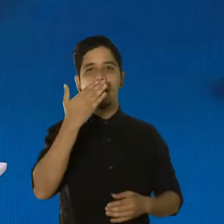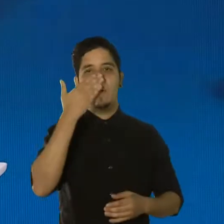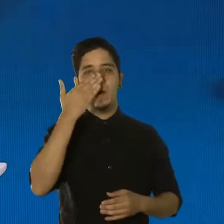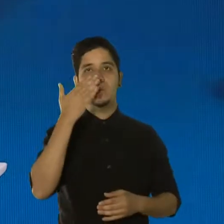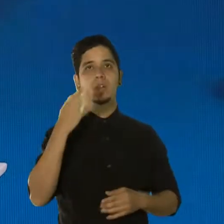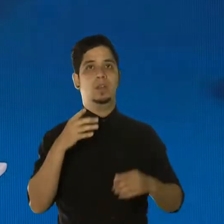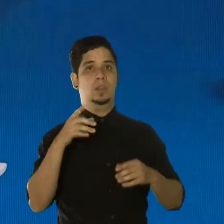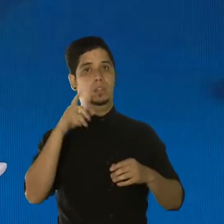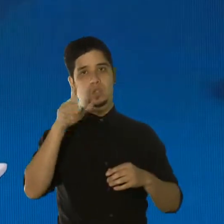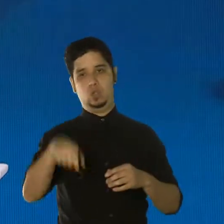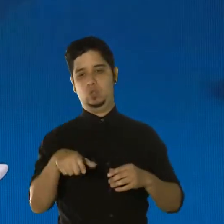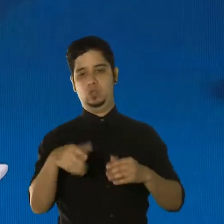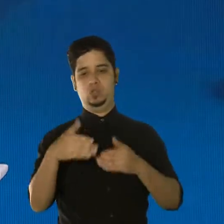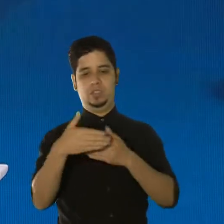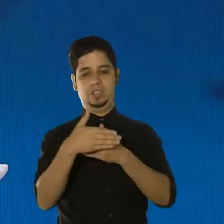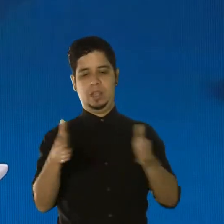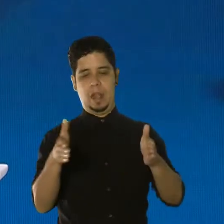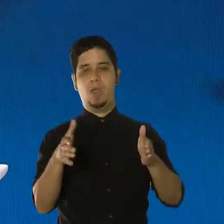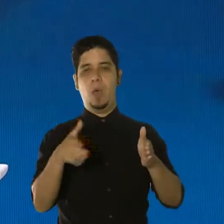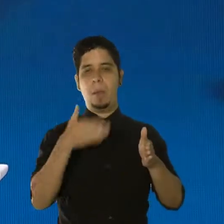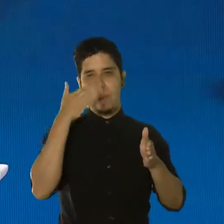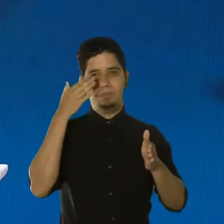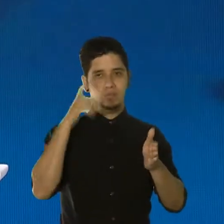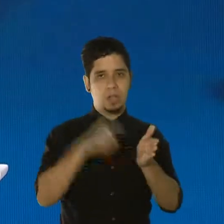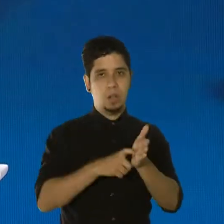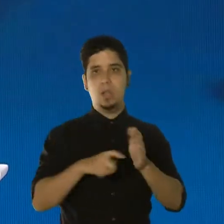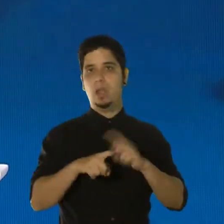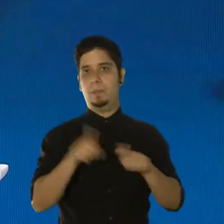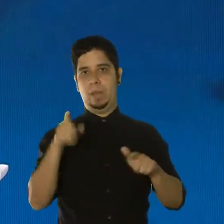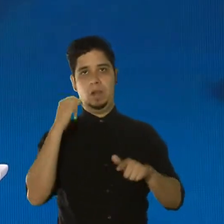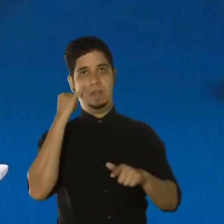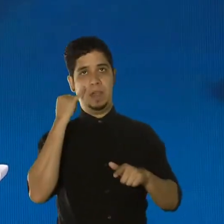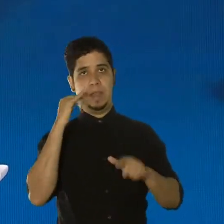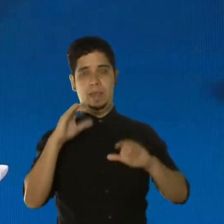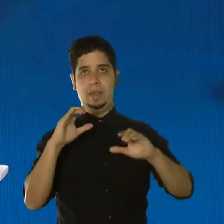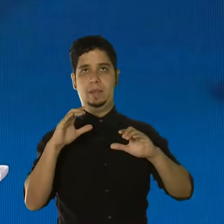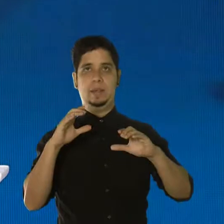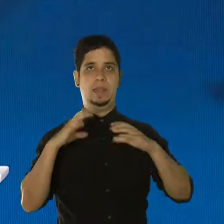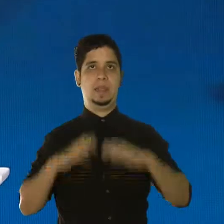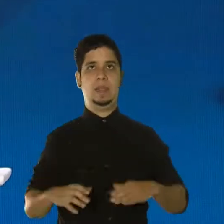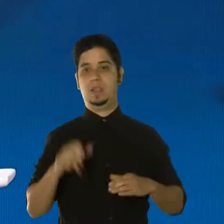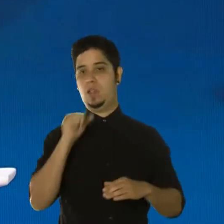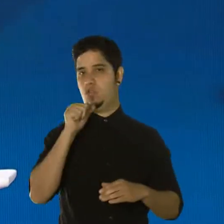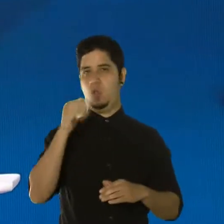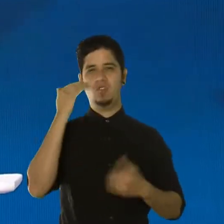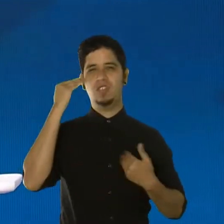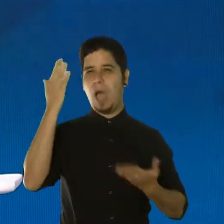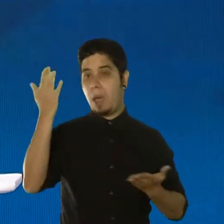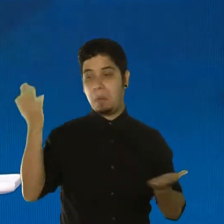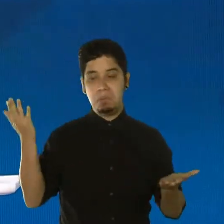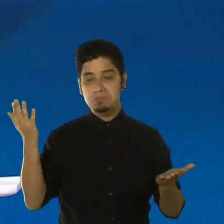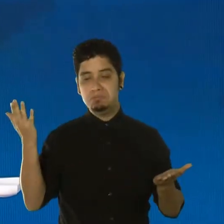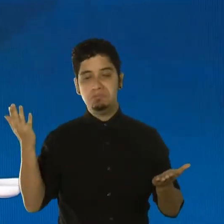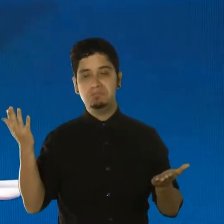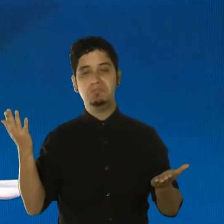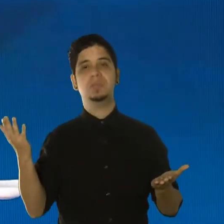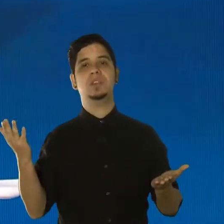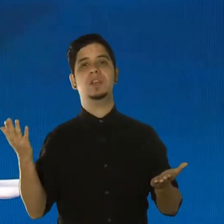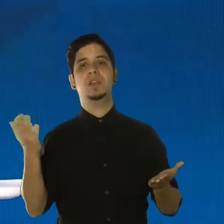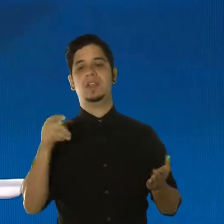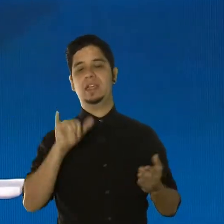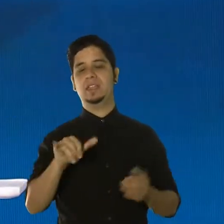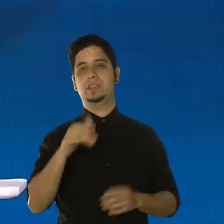área, si es área cerrada, es que se va a dar cuenta. Pero si el consumidor no está relacionado, porque ese